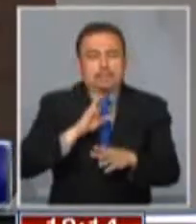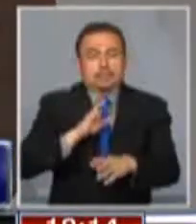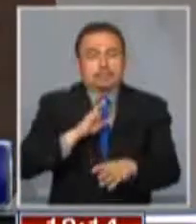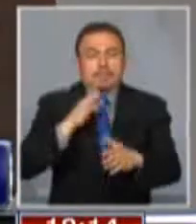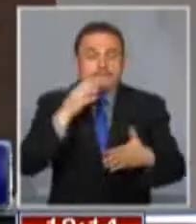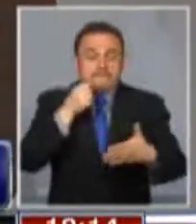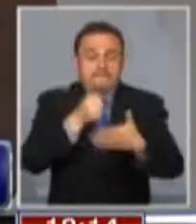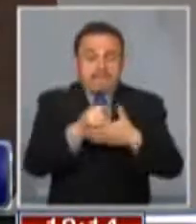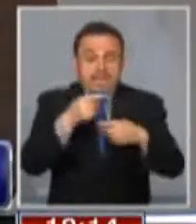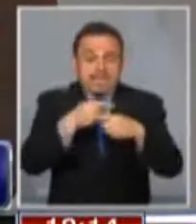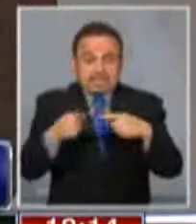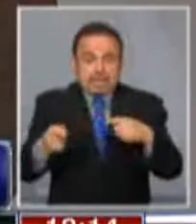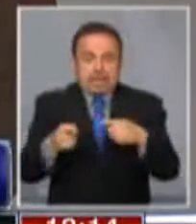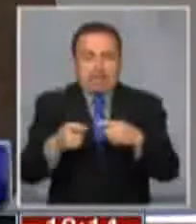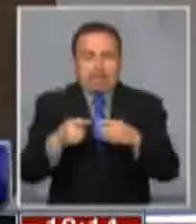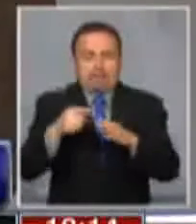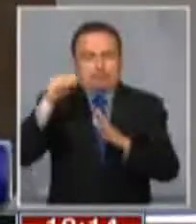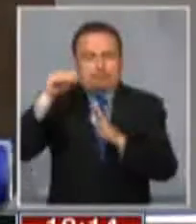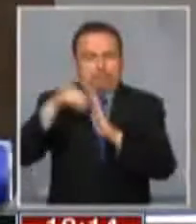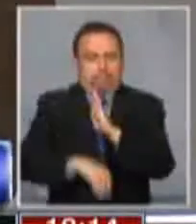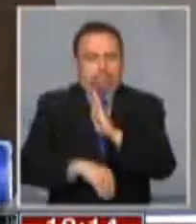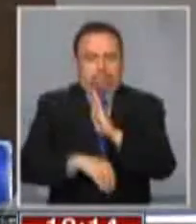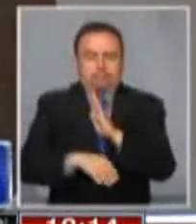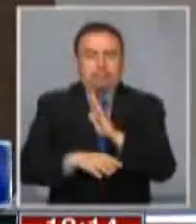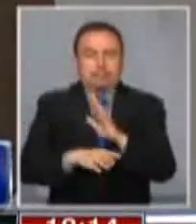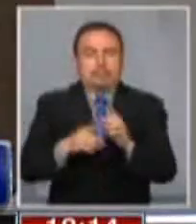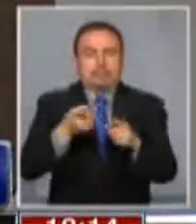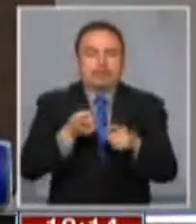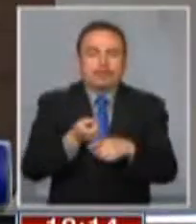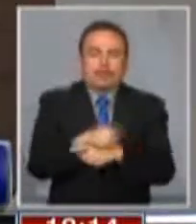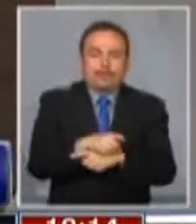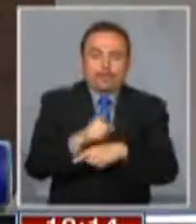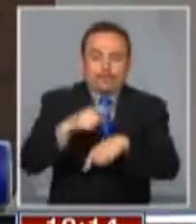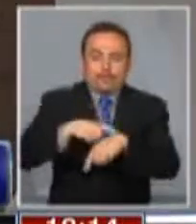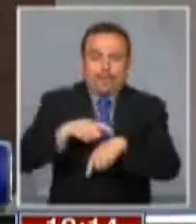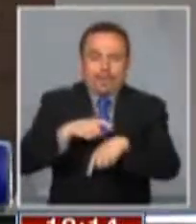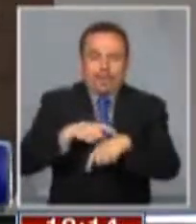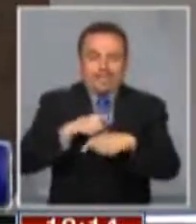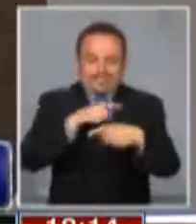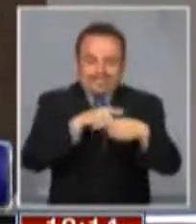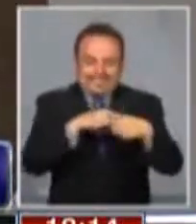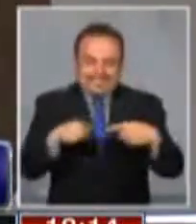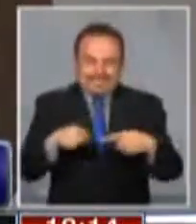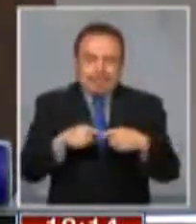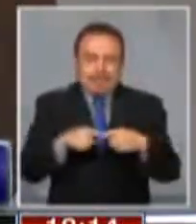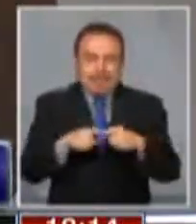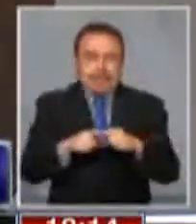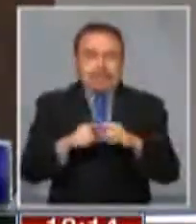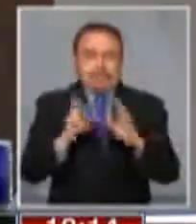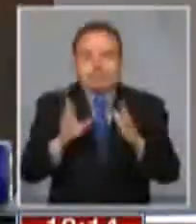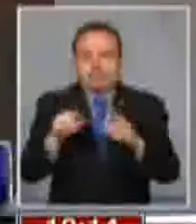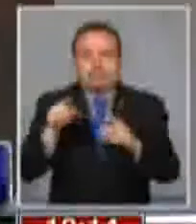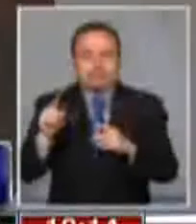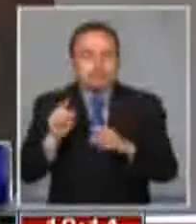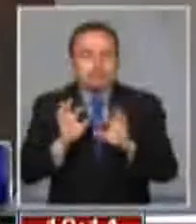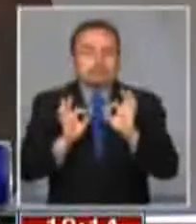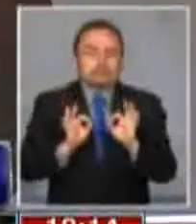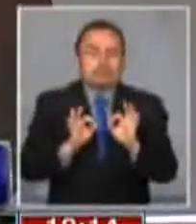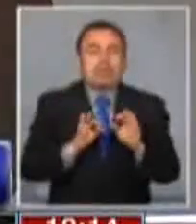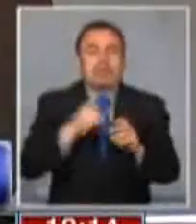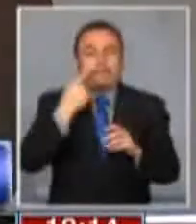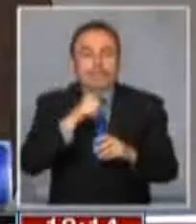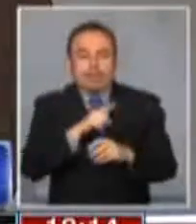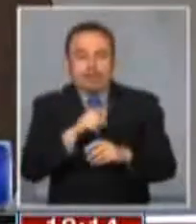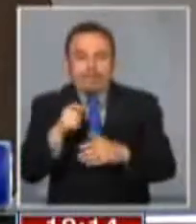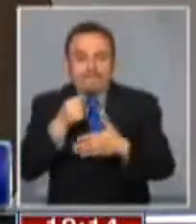semana. En la semana los horarios no eran muy distintos a lo que ha dicho esta ordenanza. El fin de semana ha sido muy